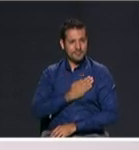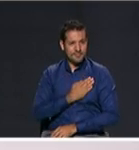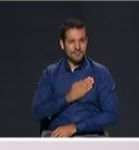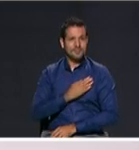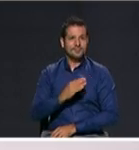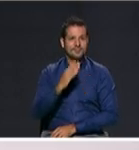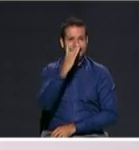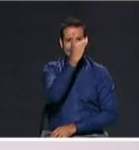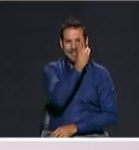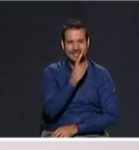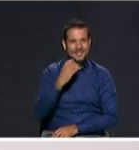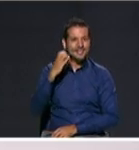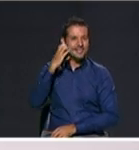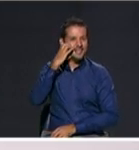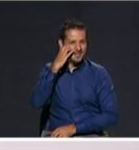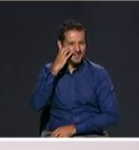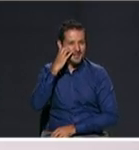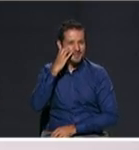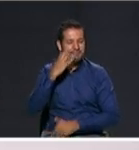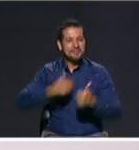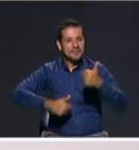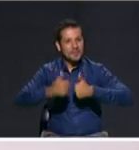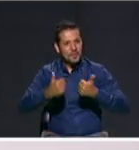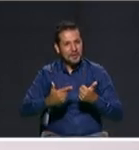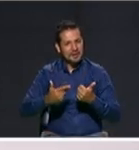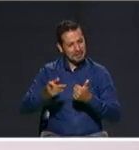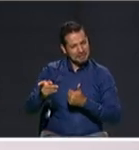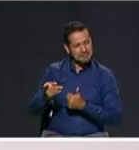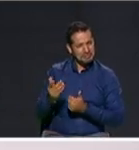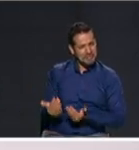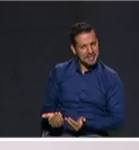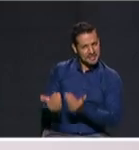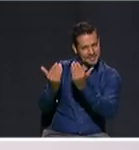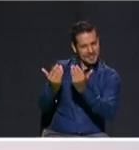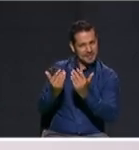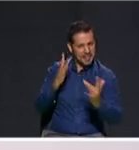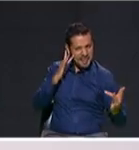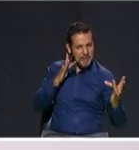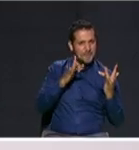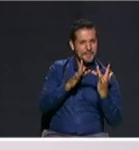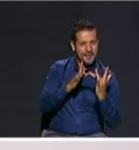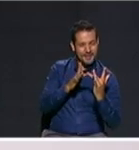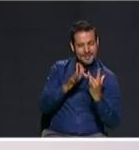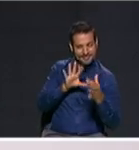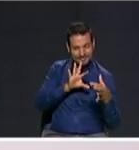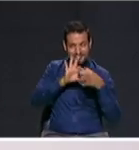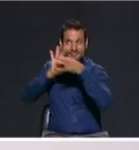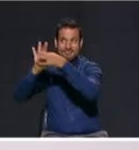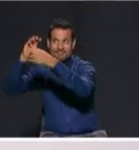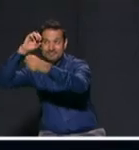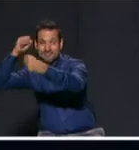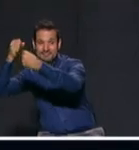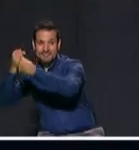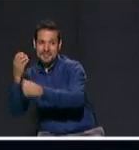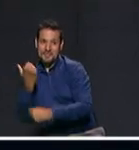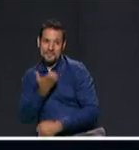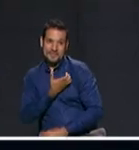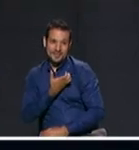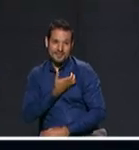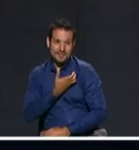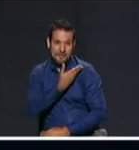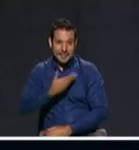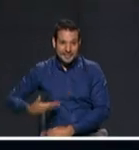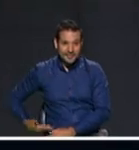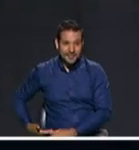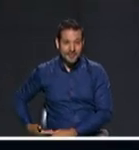eso sería una garantía para que el gobierno nacional de cumple el país pertenecerá al partido del presidente yo creo que el presidente